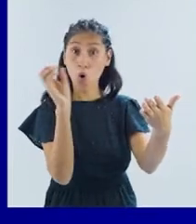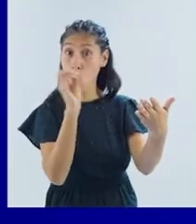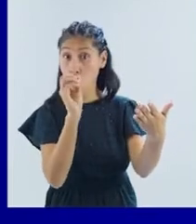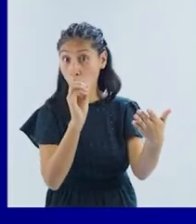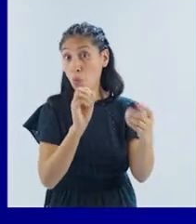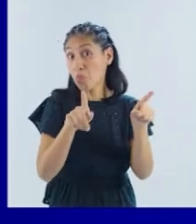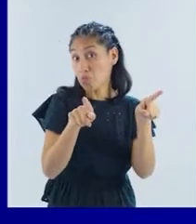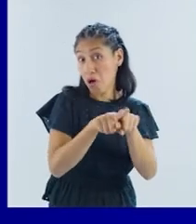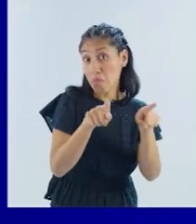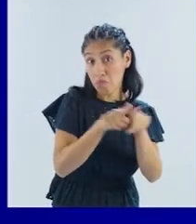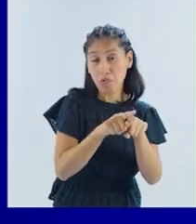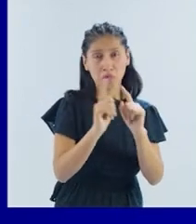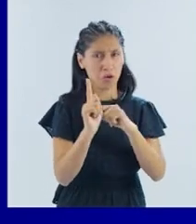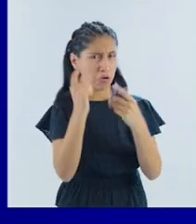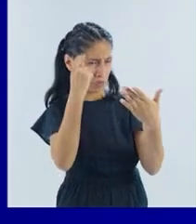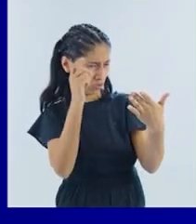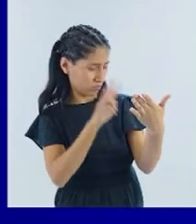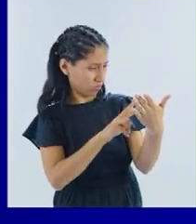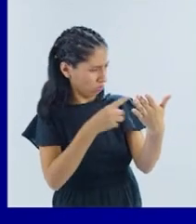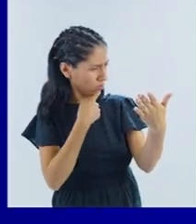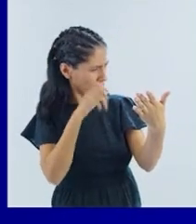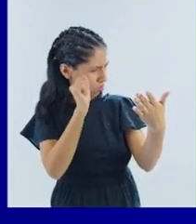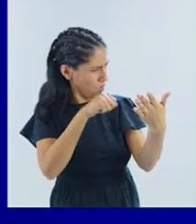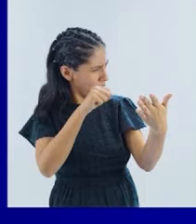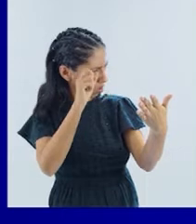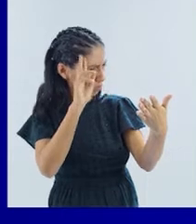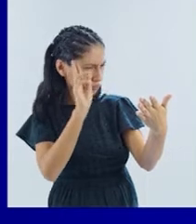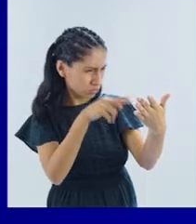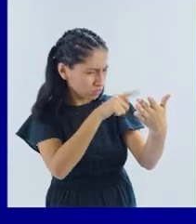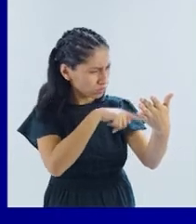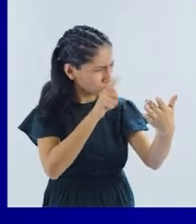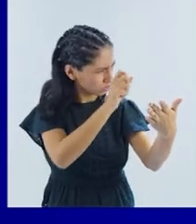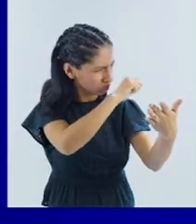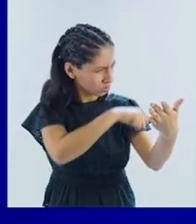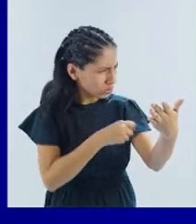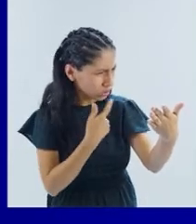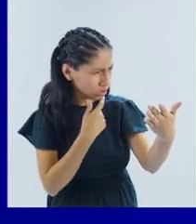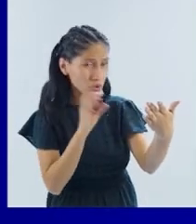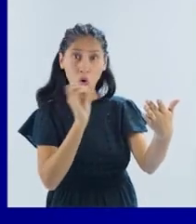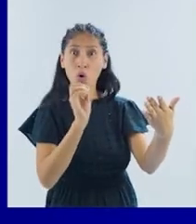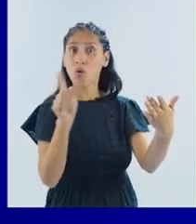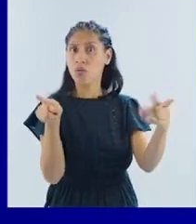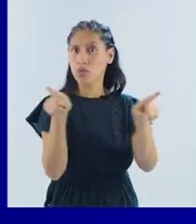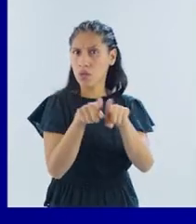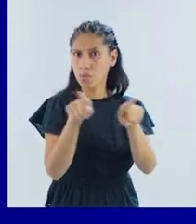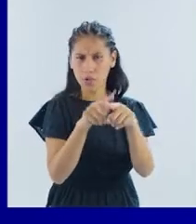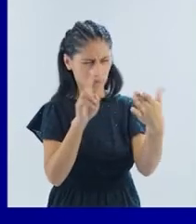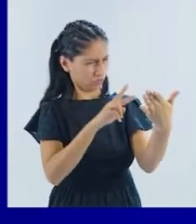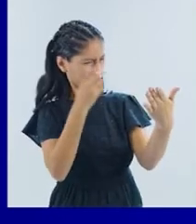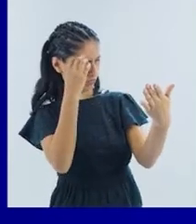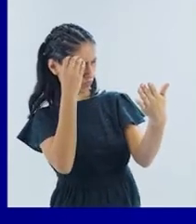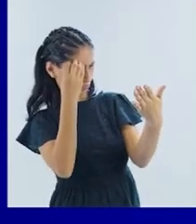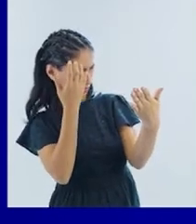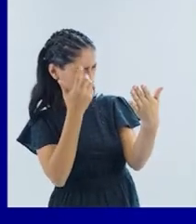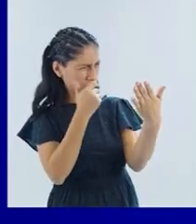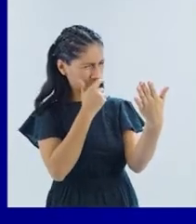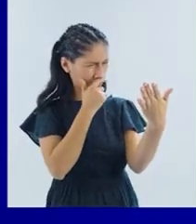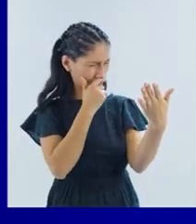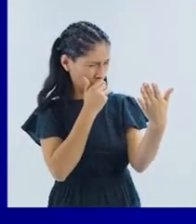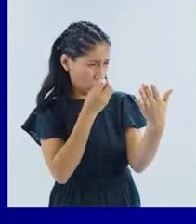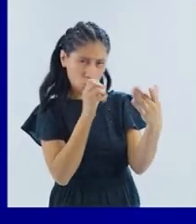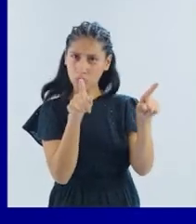mostrar opiniones a favor de un tema en concreto y de convencer o persuadir al lector sobre unas ideas o